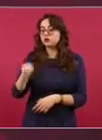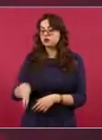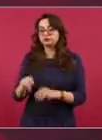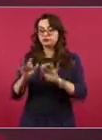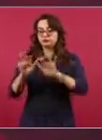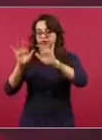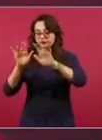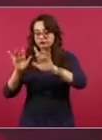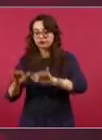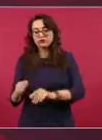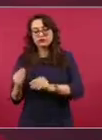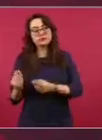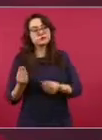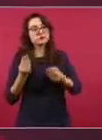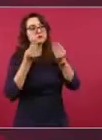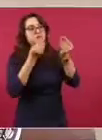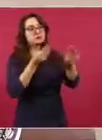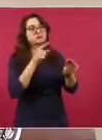traficante